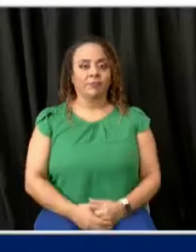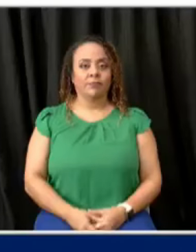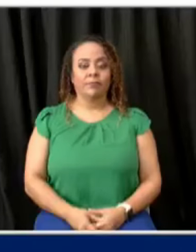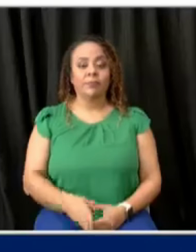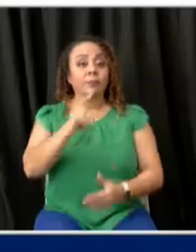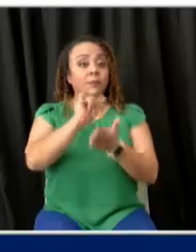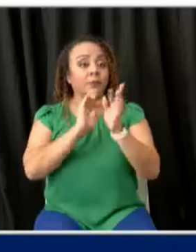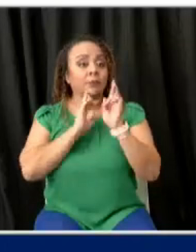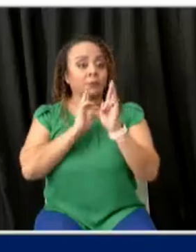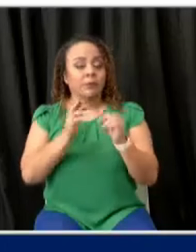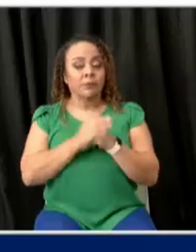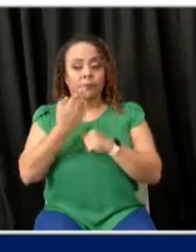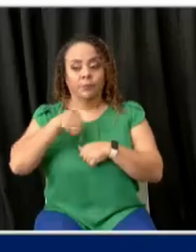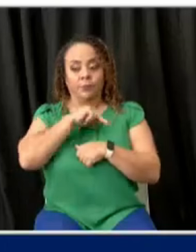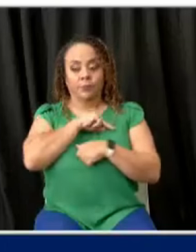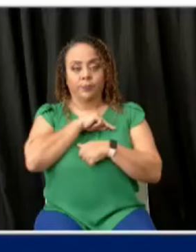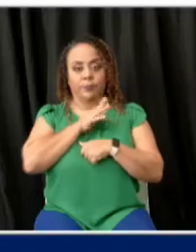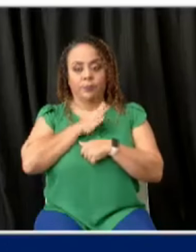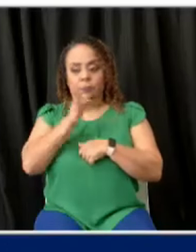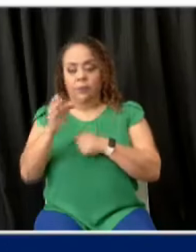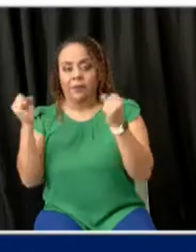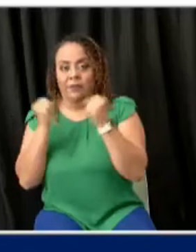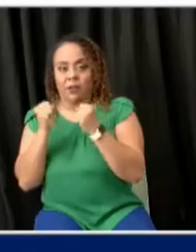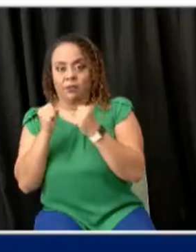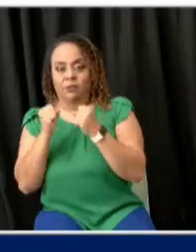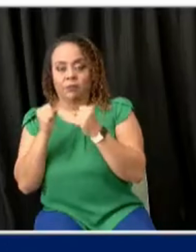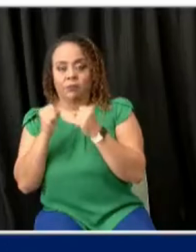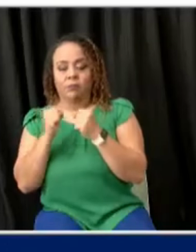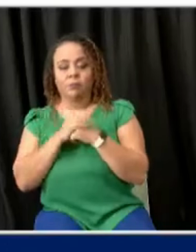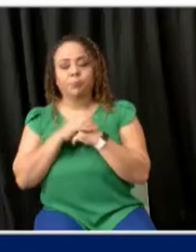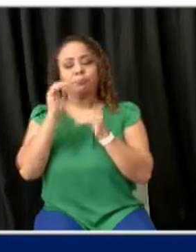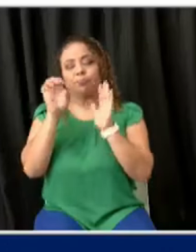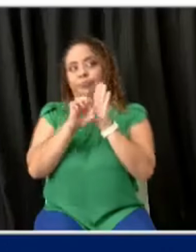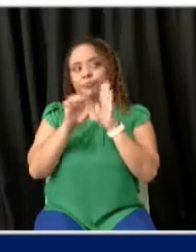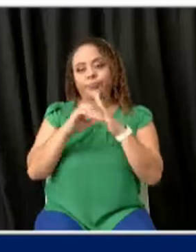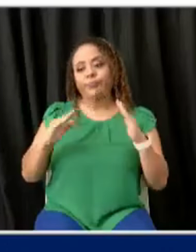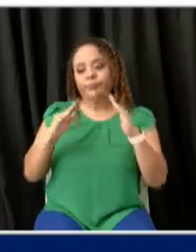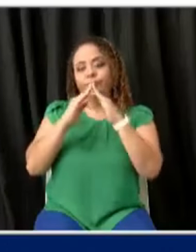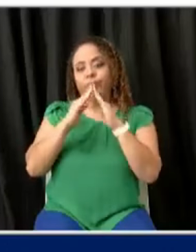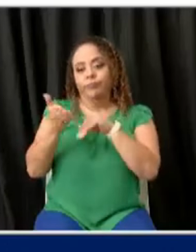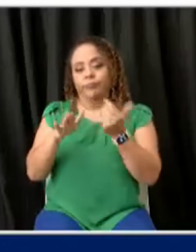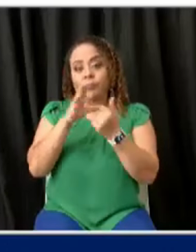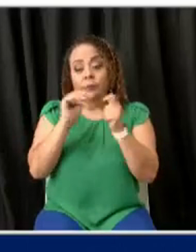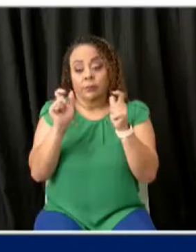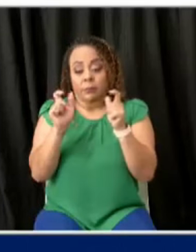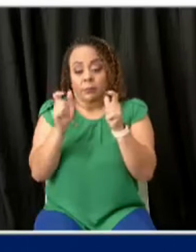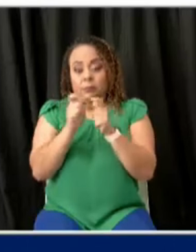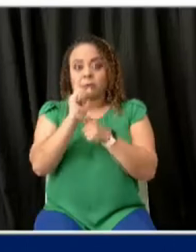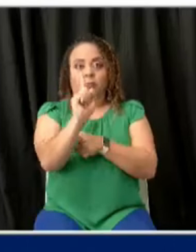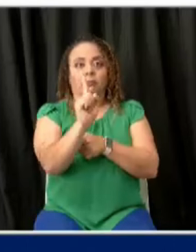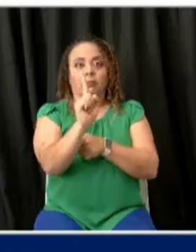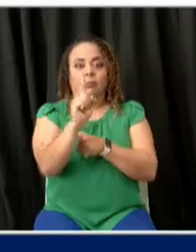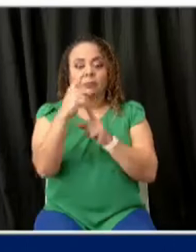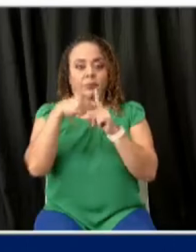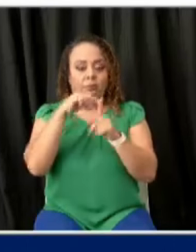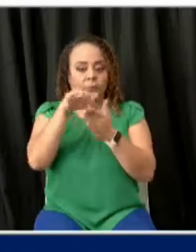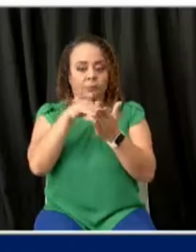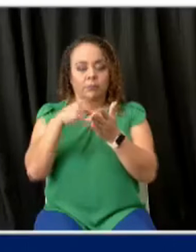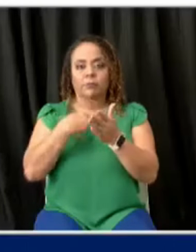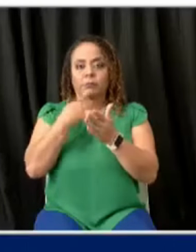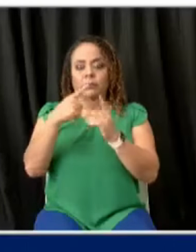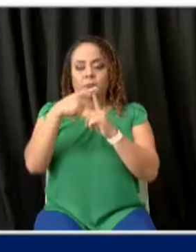esa respuesta es, si nos movemos hacia el frío, digamos, vamos por el Cerro de la Muerte y nos bajó 1 grado la temperatura central. Cuando yo hablo de